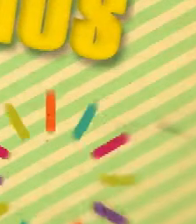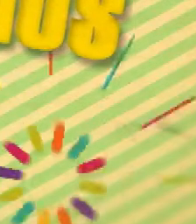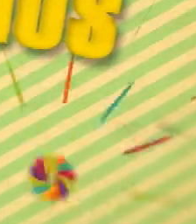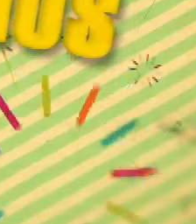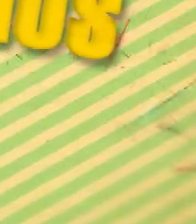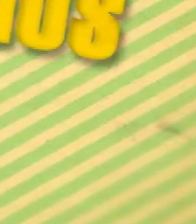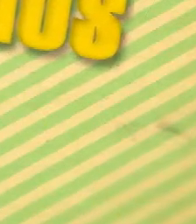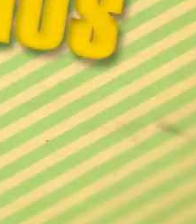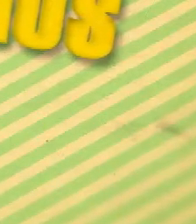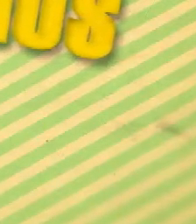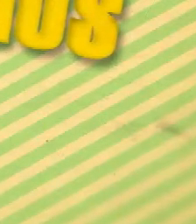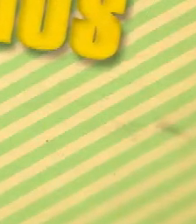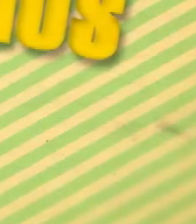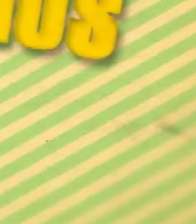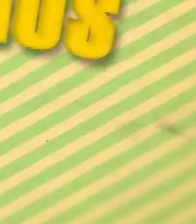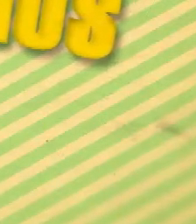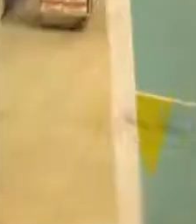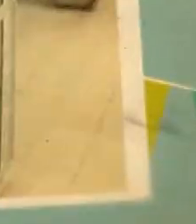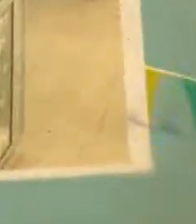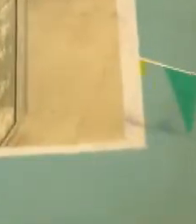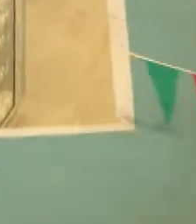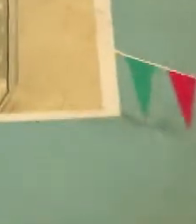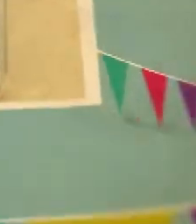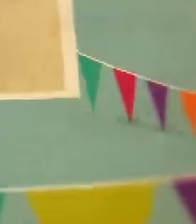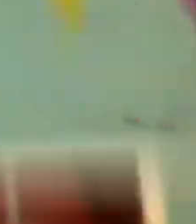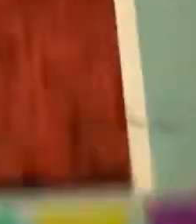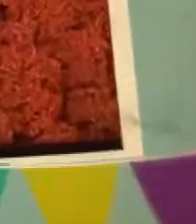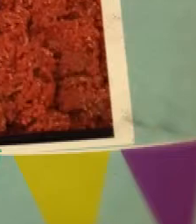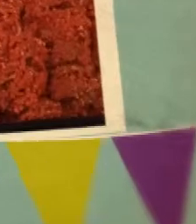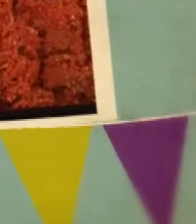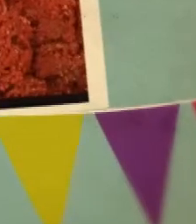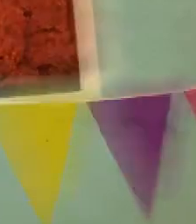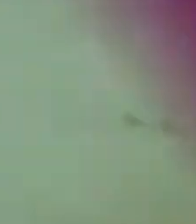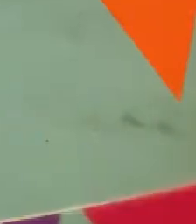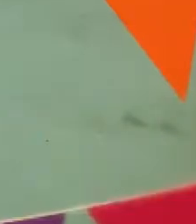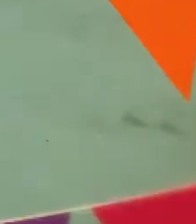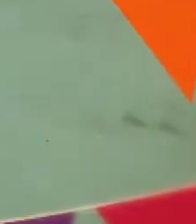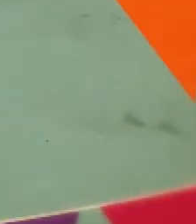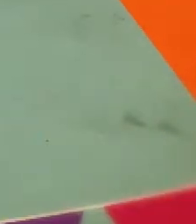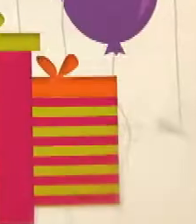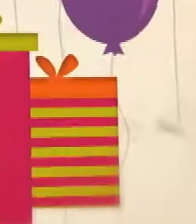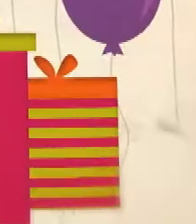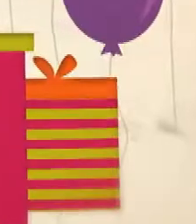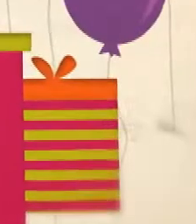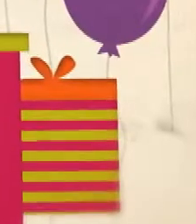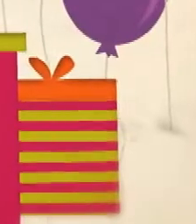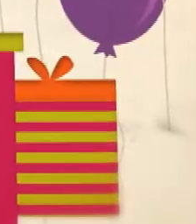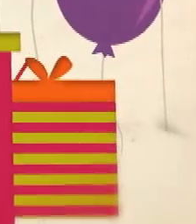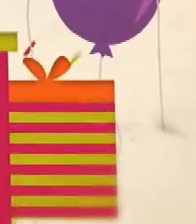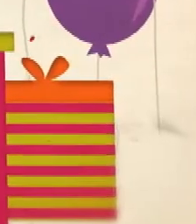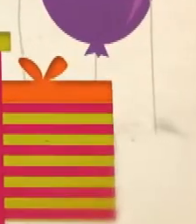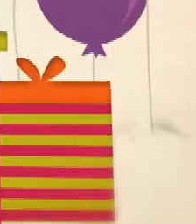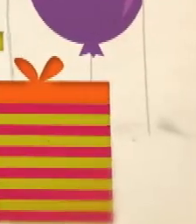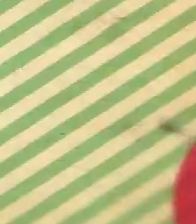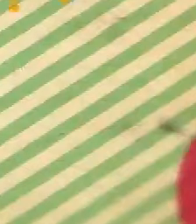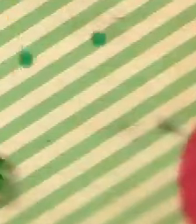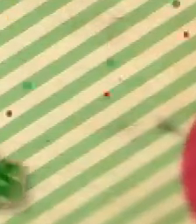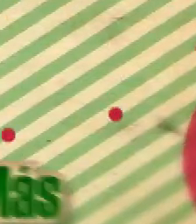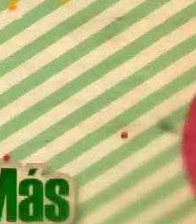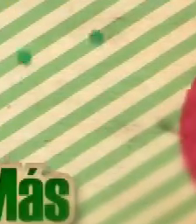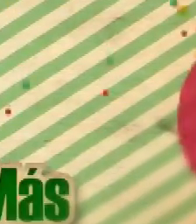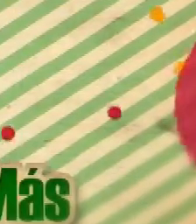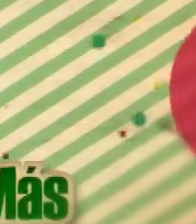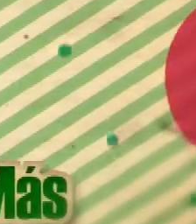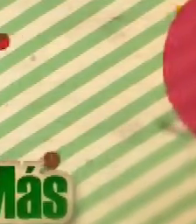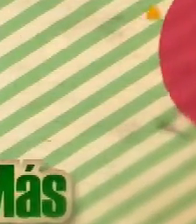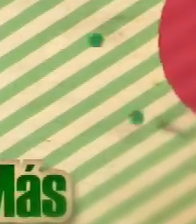Autoservicio La Quinta, cumplimos 26 años contigo. Aprovecha las grandes promociones y descuentos de aniversario. La Quinta Torcoroma y el Parque,